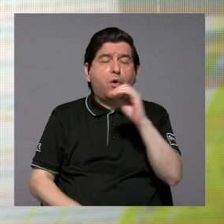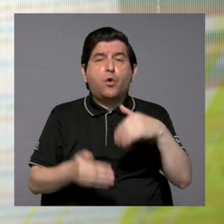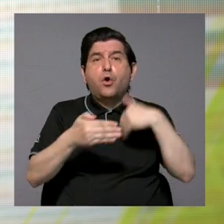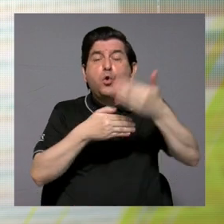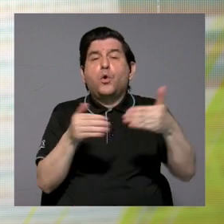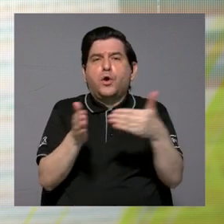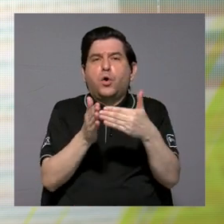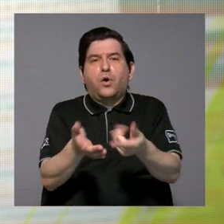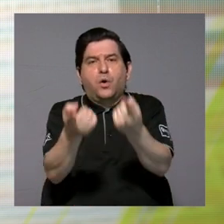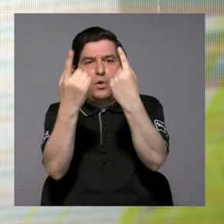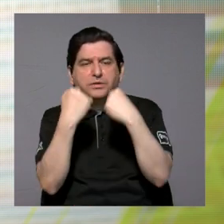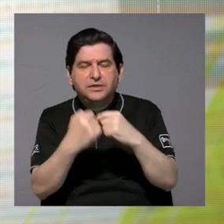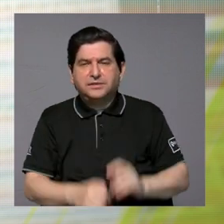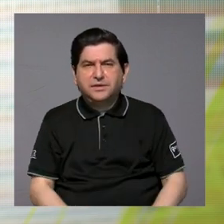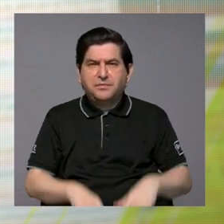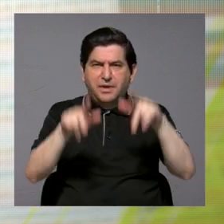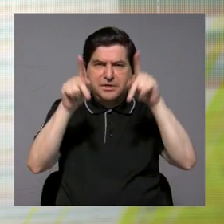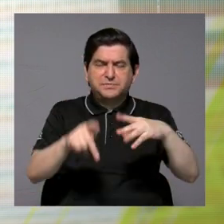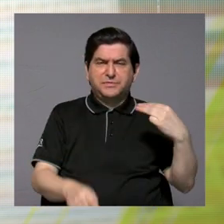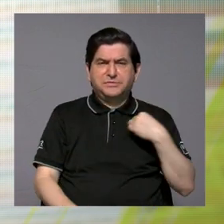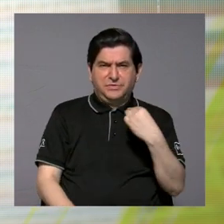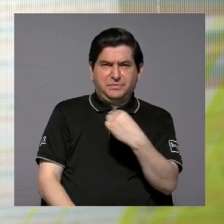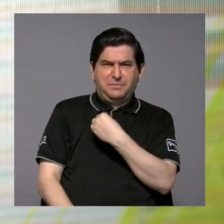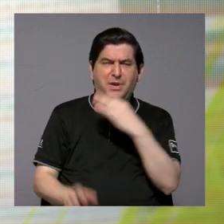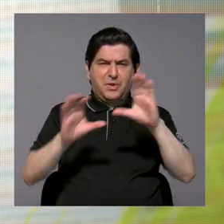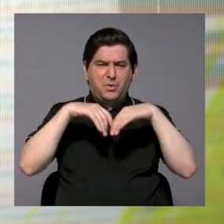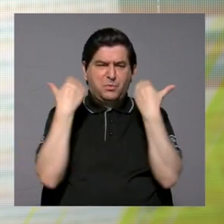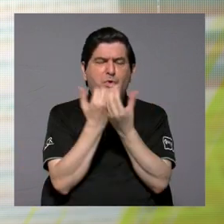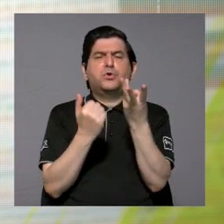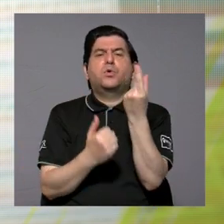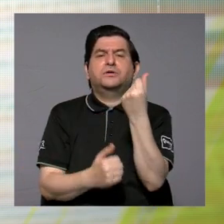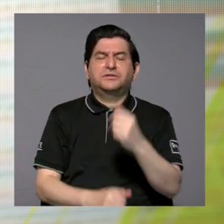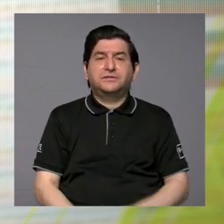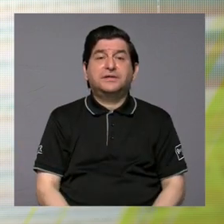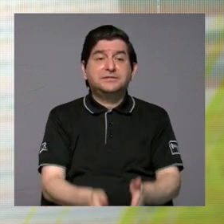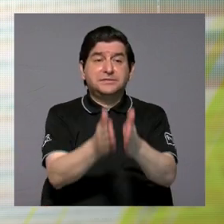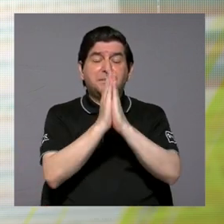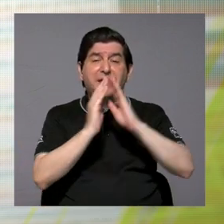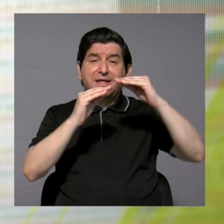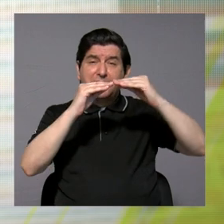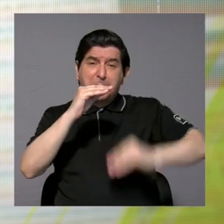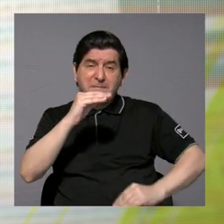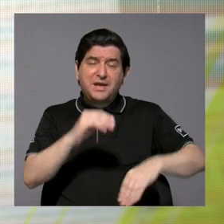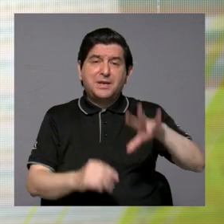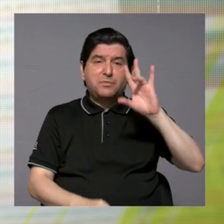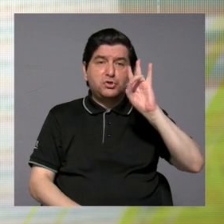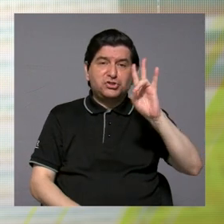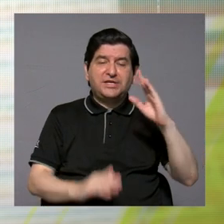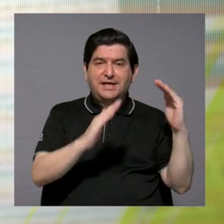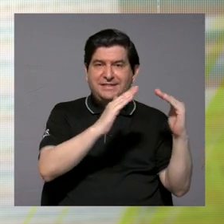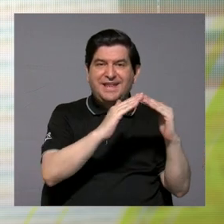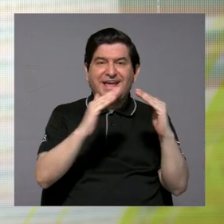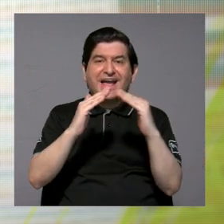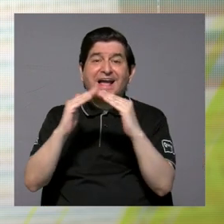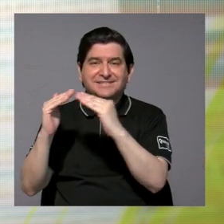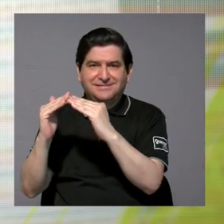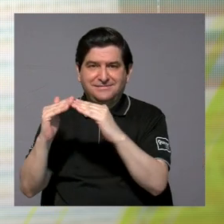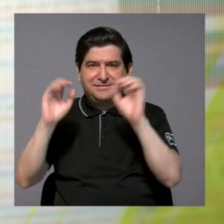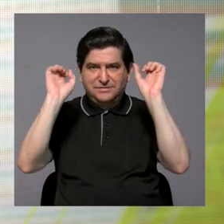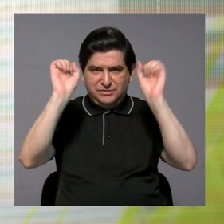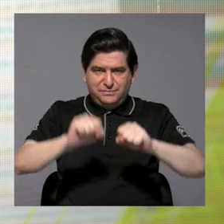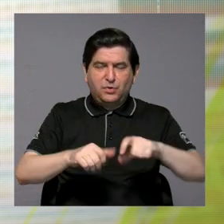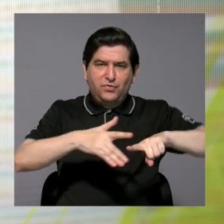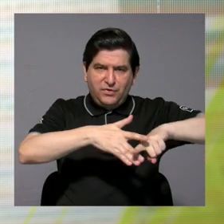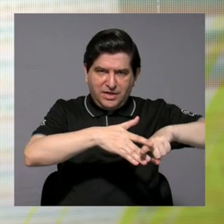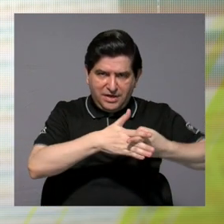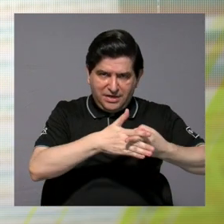tiene y Cuántas personas integran los comités pedimos un mínimo de siete casas para poder este dar